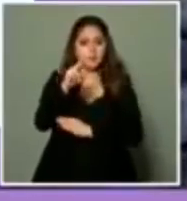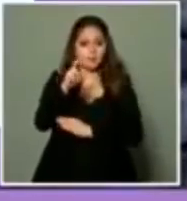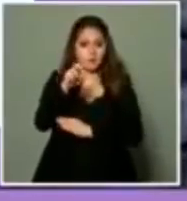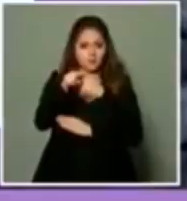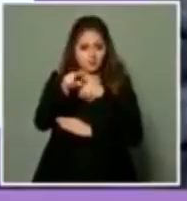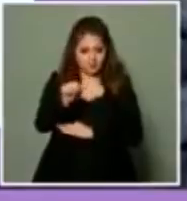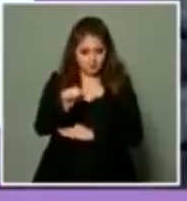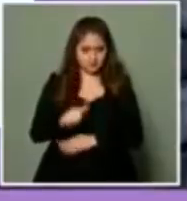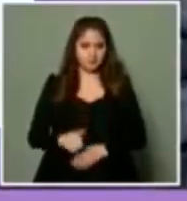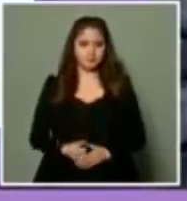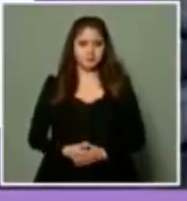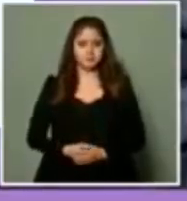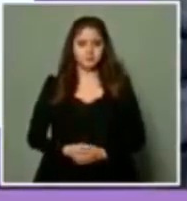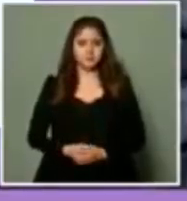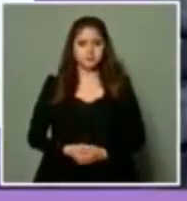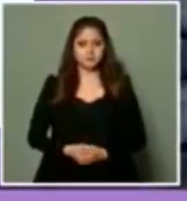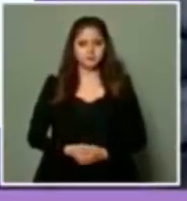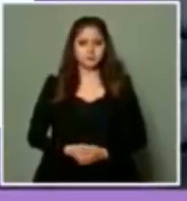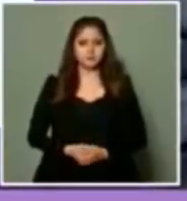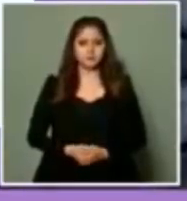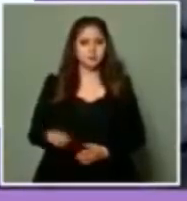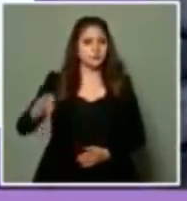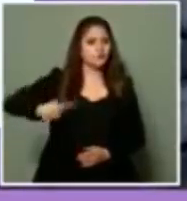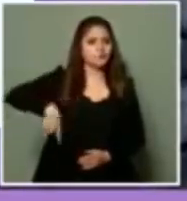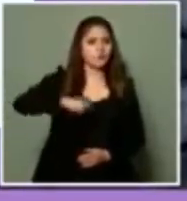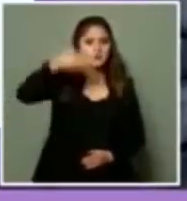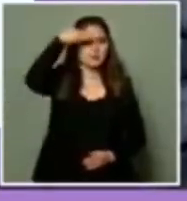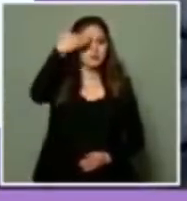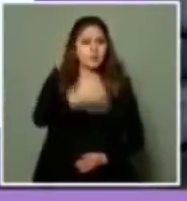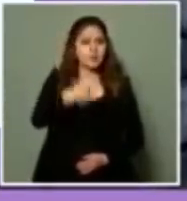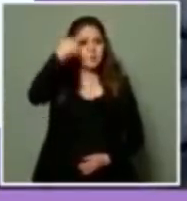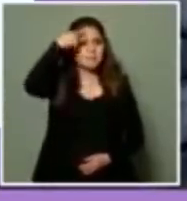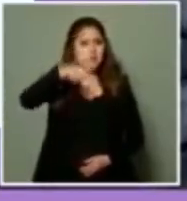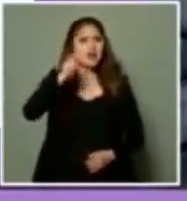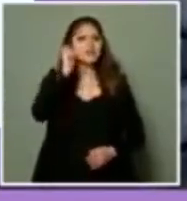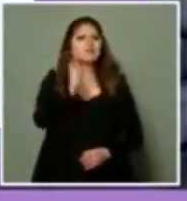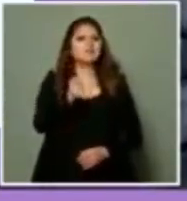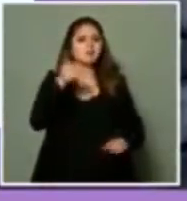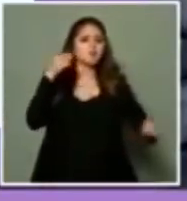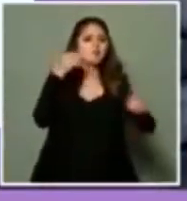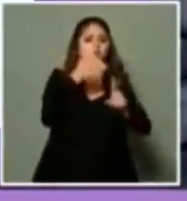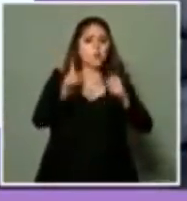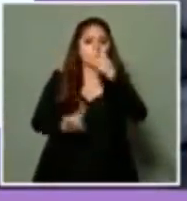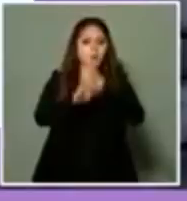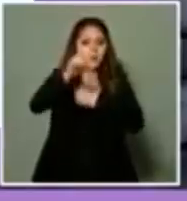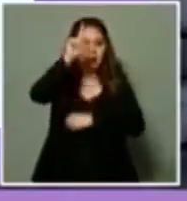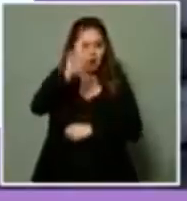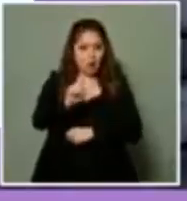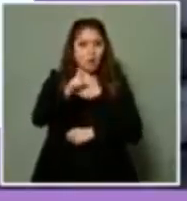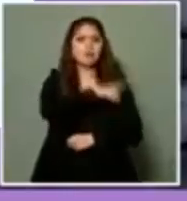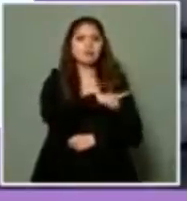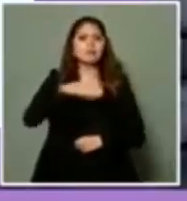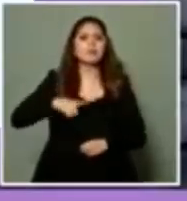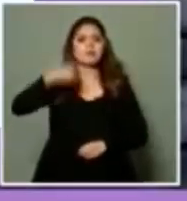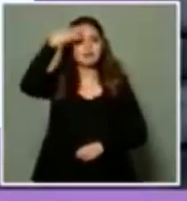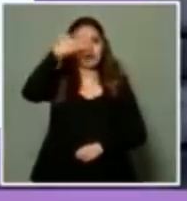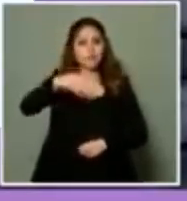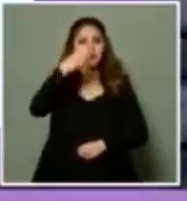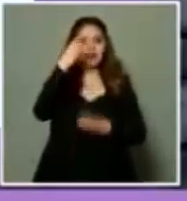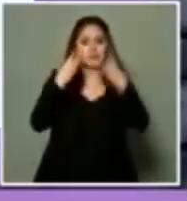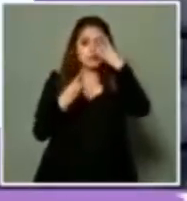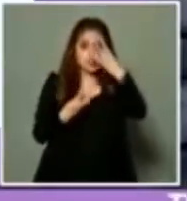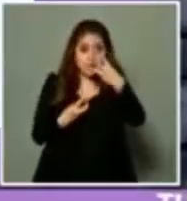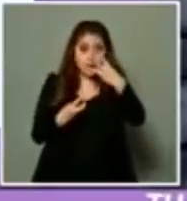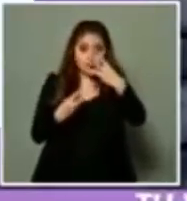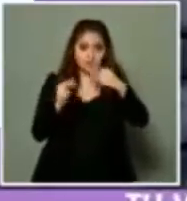Sí, queda claro que para resolver el problema del agua tiene que intervenir los tres niveles de gobierno. Tenemos